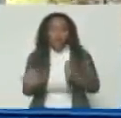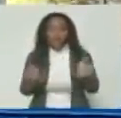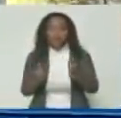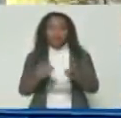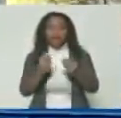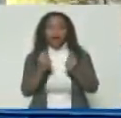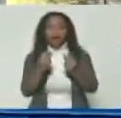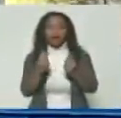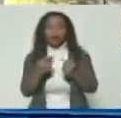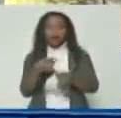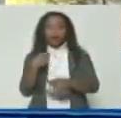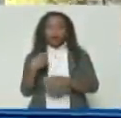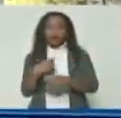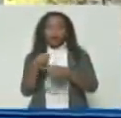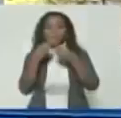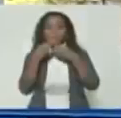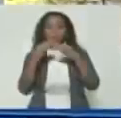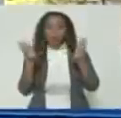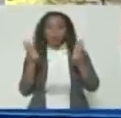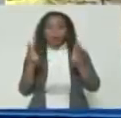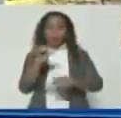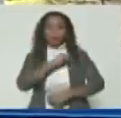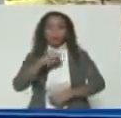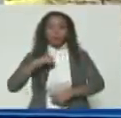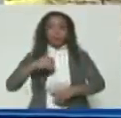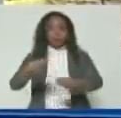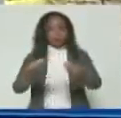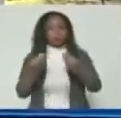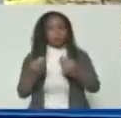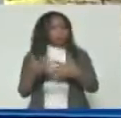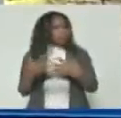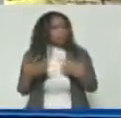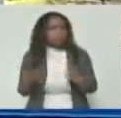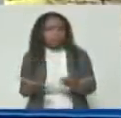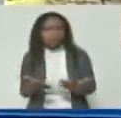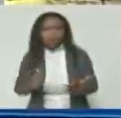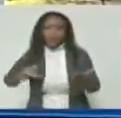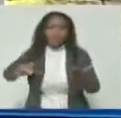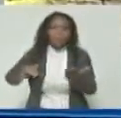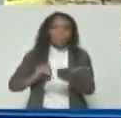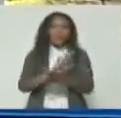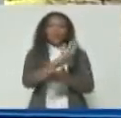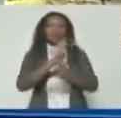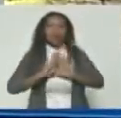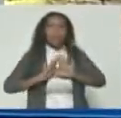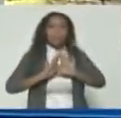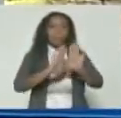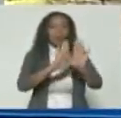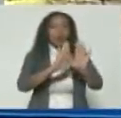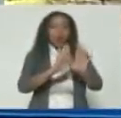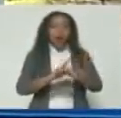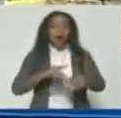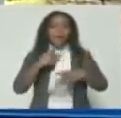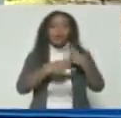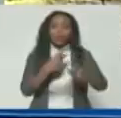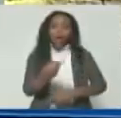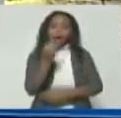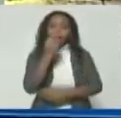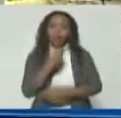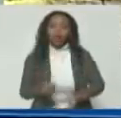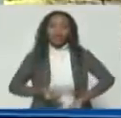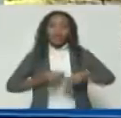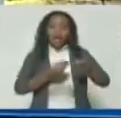de la banca pública y la banca privada. ¿Para qué? Correcto. Para dar un impulso a la producción de alimentos, garantizar la